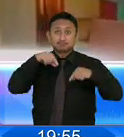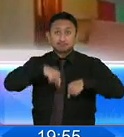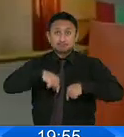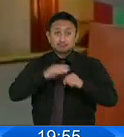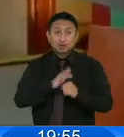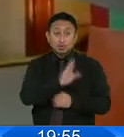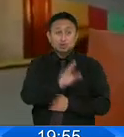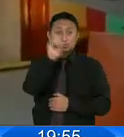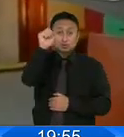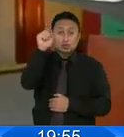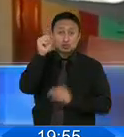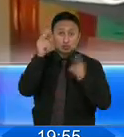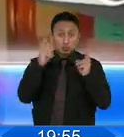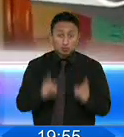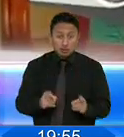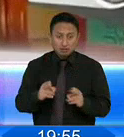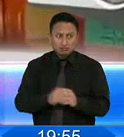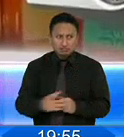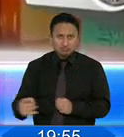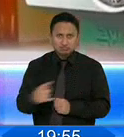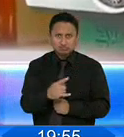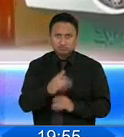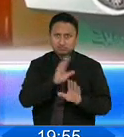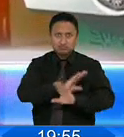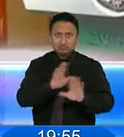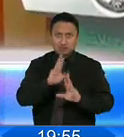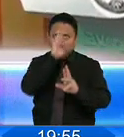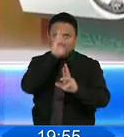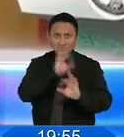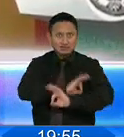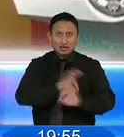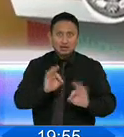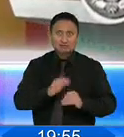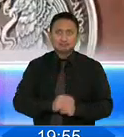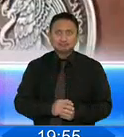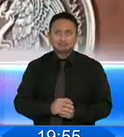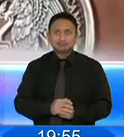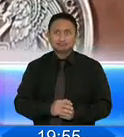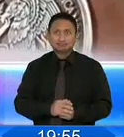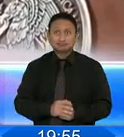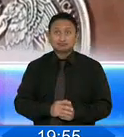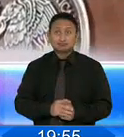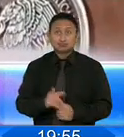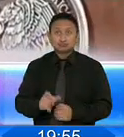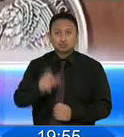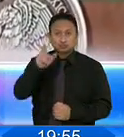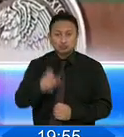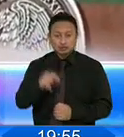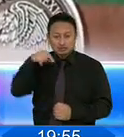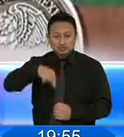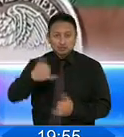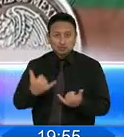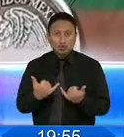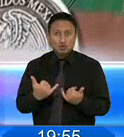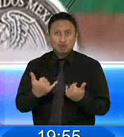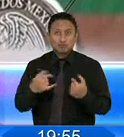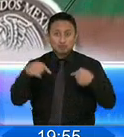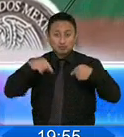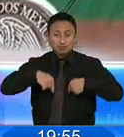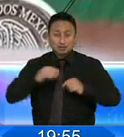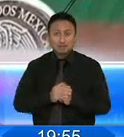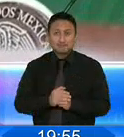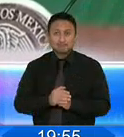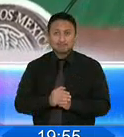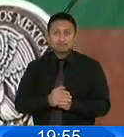derechos humanos de los migrantes son absolutamente inaceptables. Tenemos que tener, como en este caso,